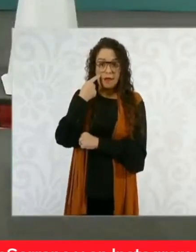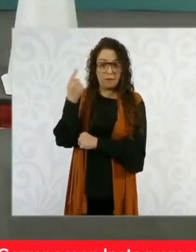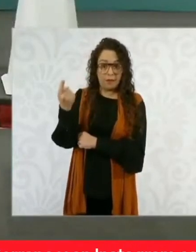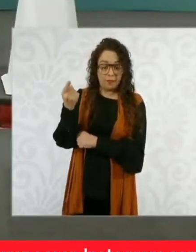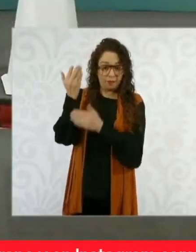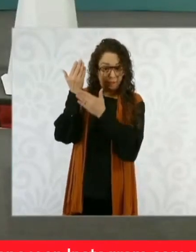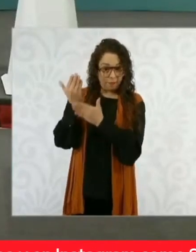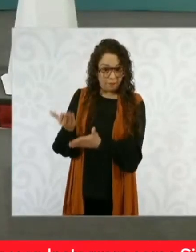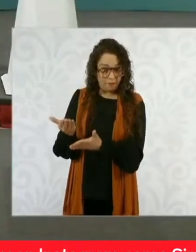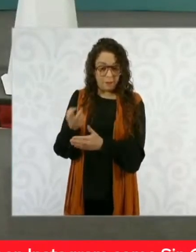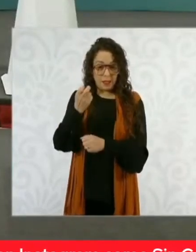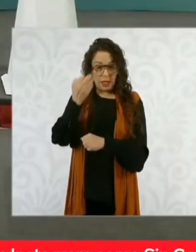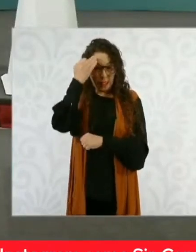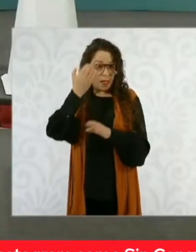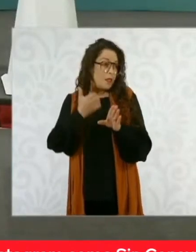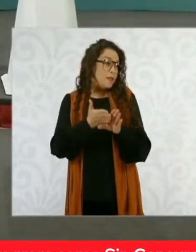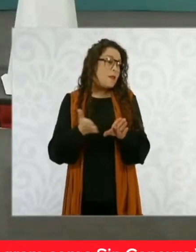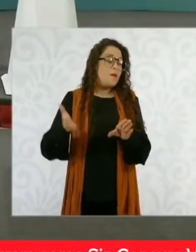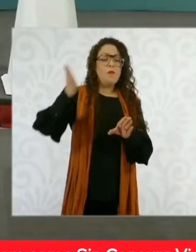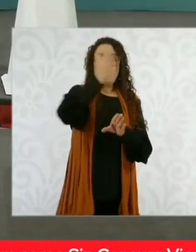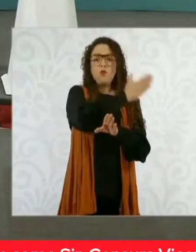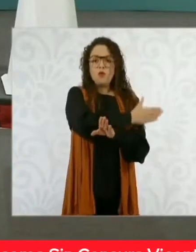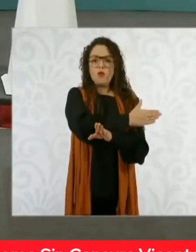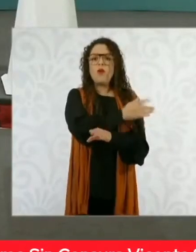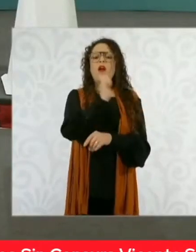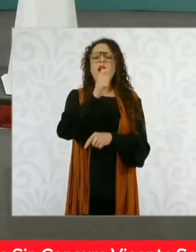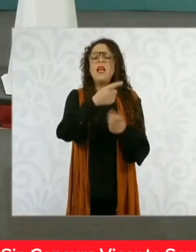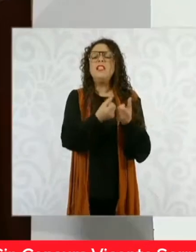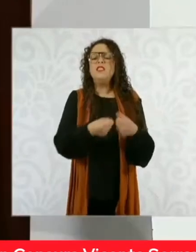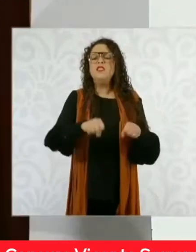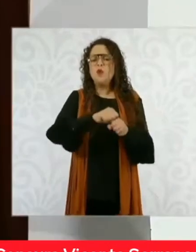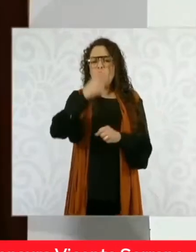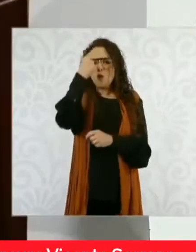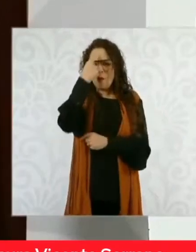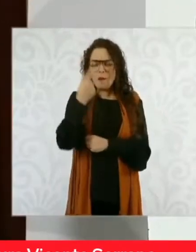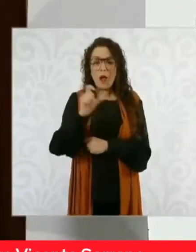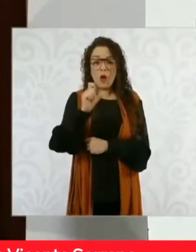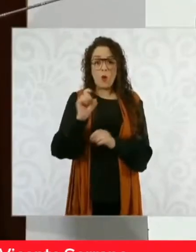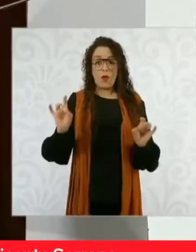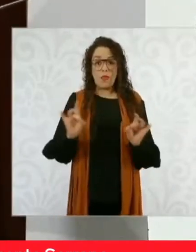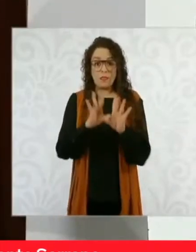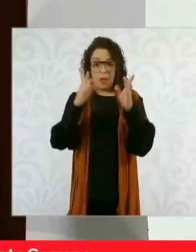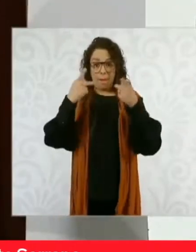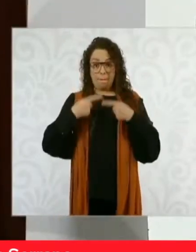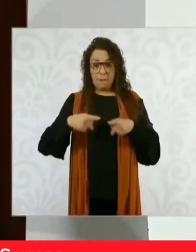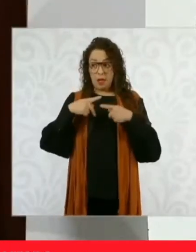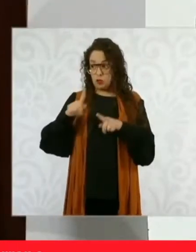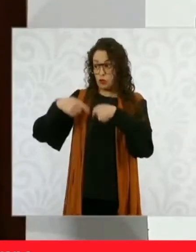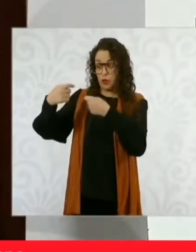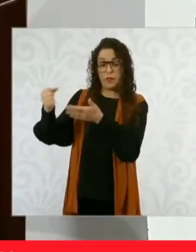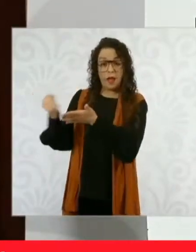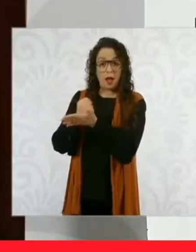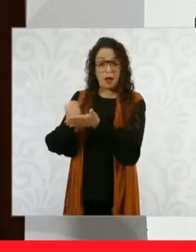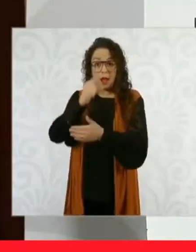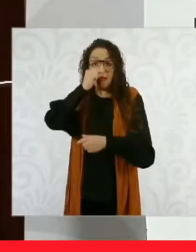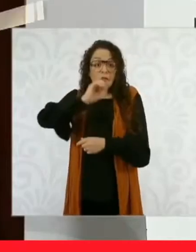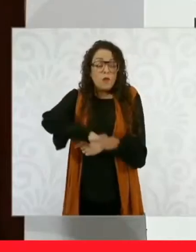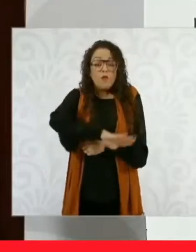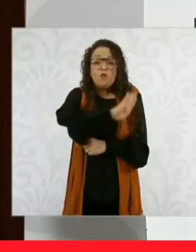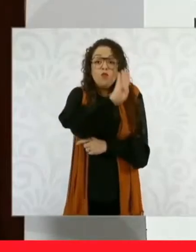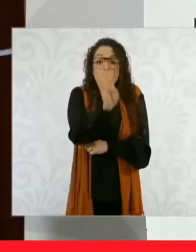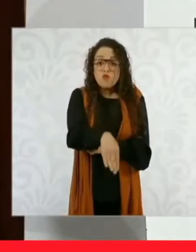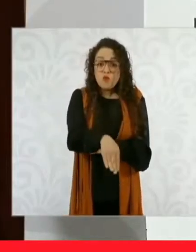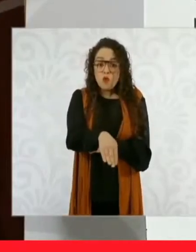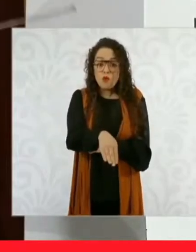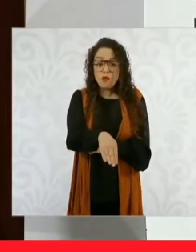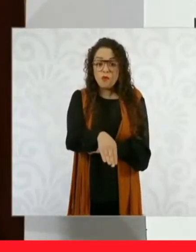cobertura en esa época era contra riesgos de fallecimiento de las personas acreditadas solo en caso